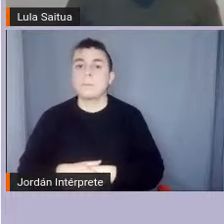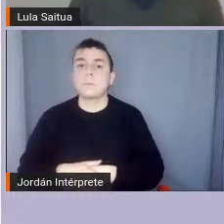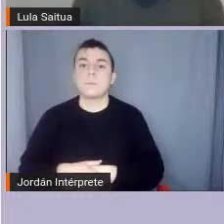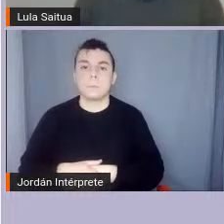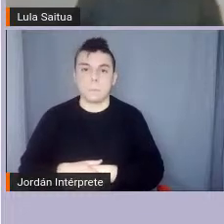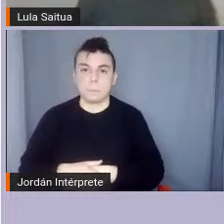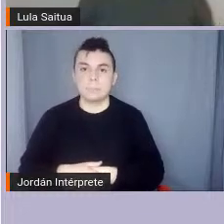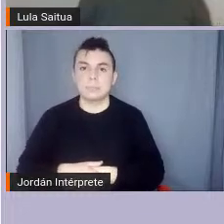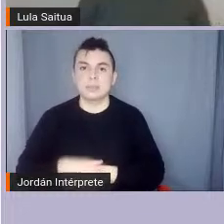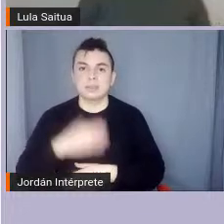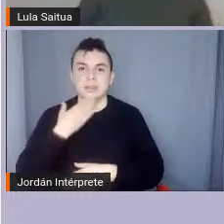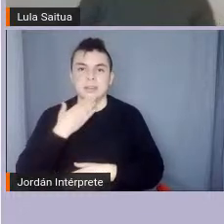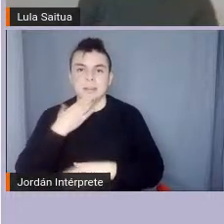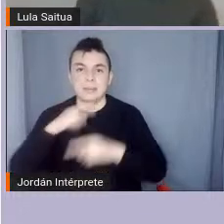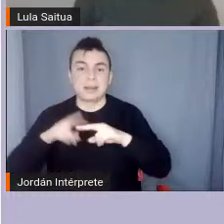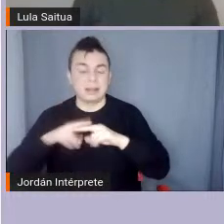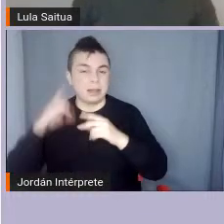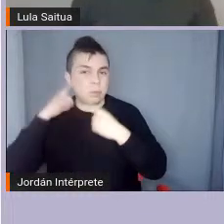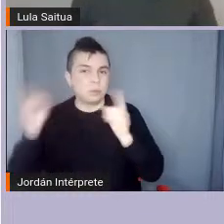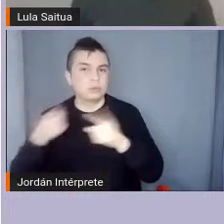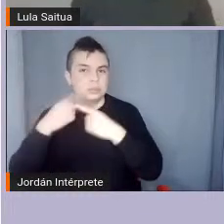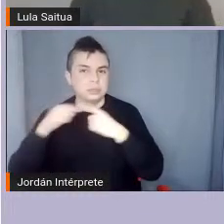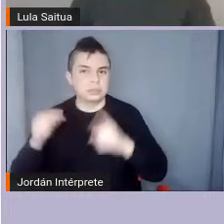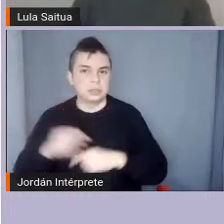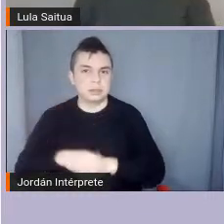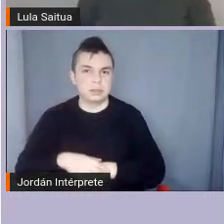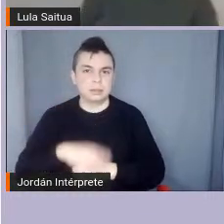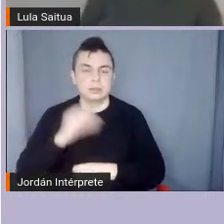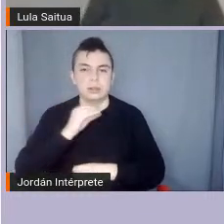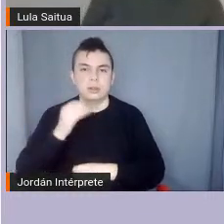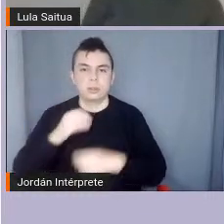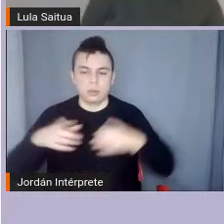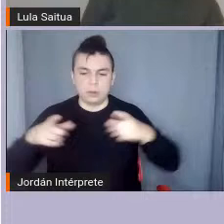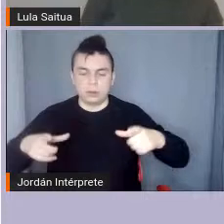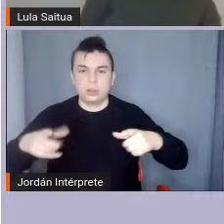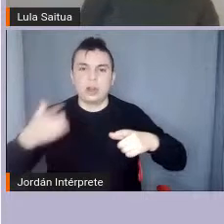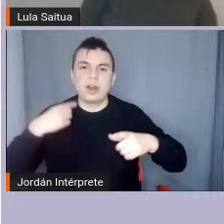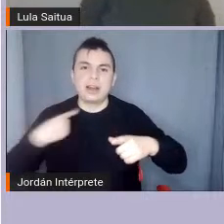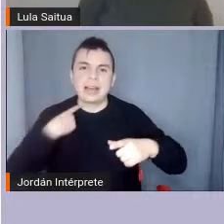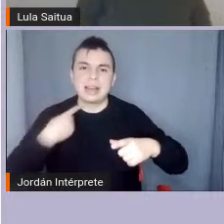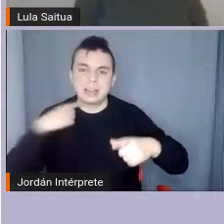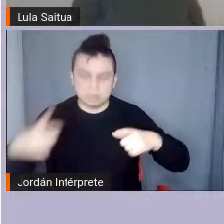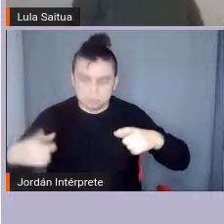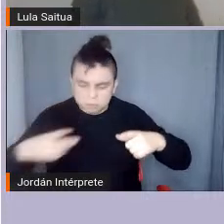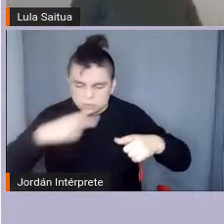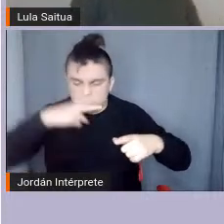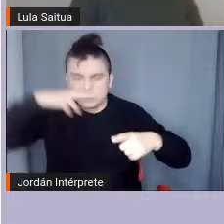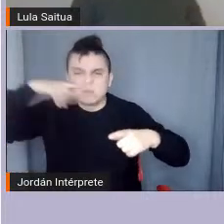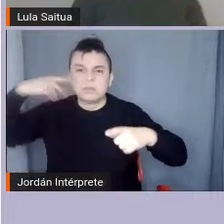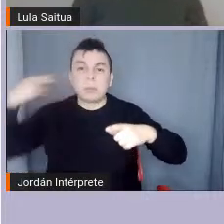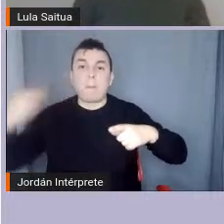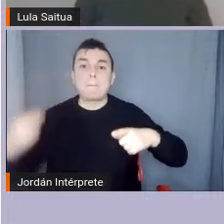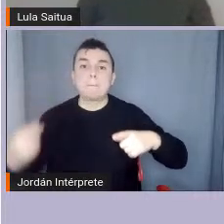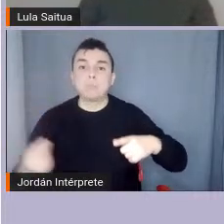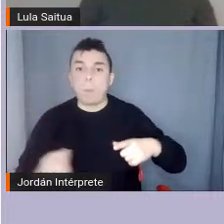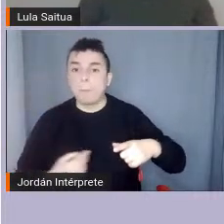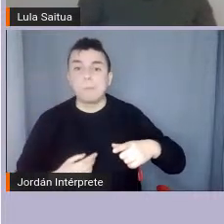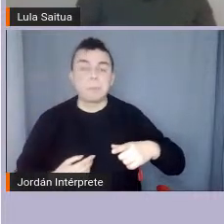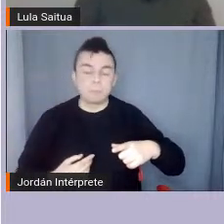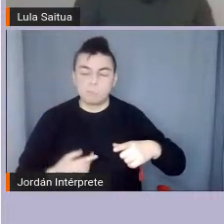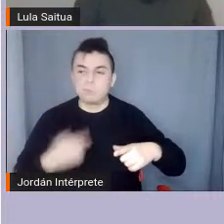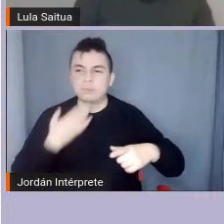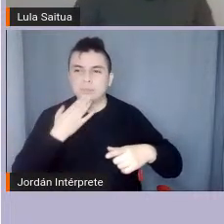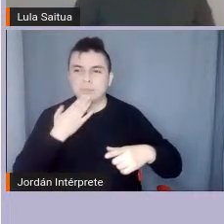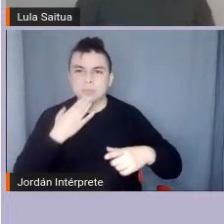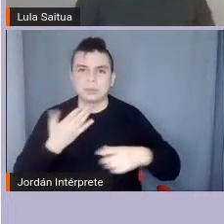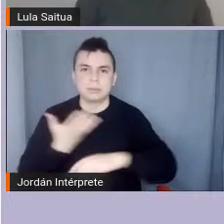Eso también es hacer música, ¿no es verdad? Tomar el olor al queque recién horneado. Un moscardón dentro